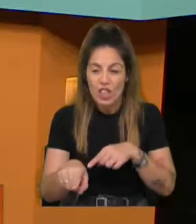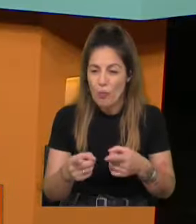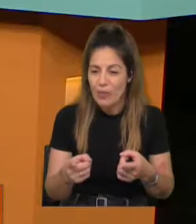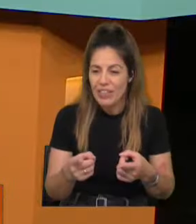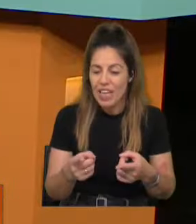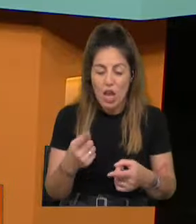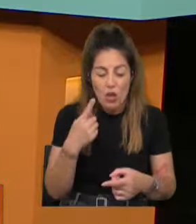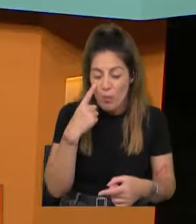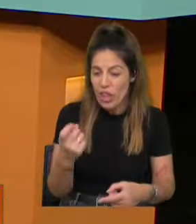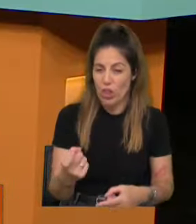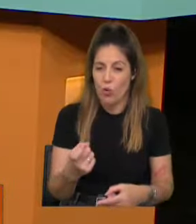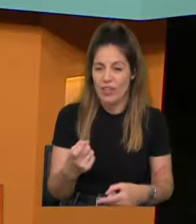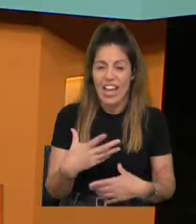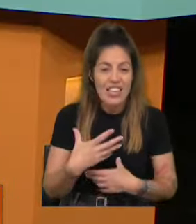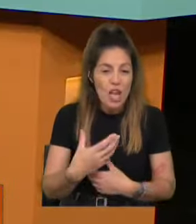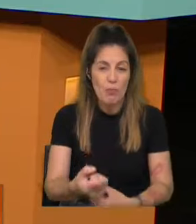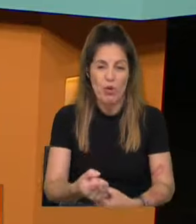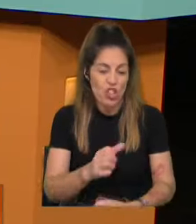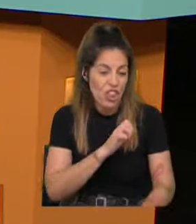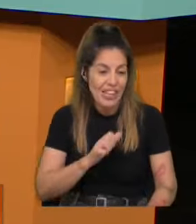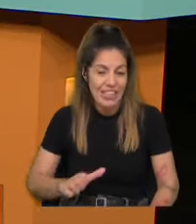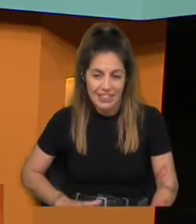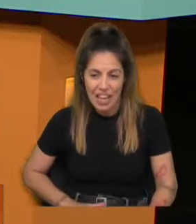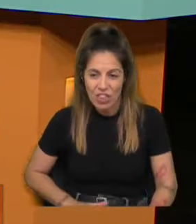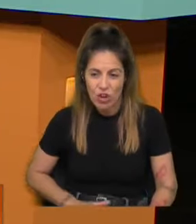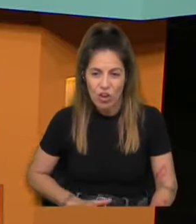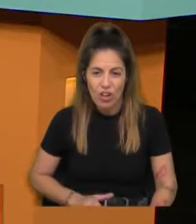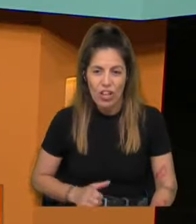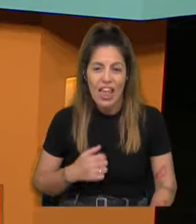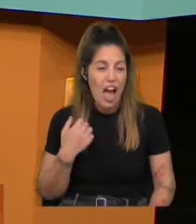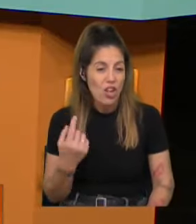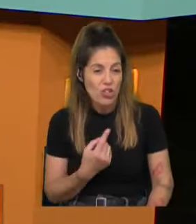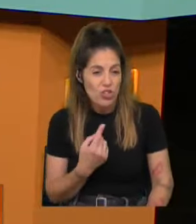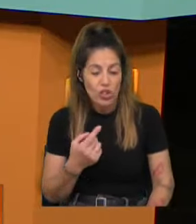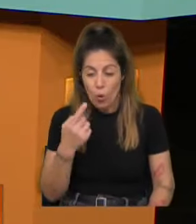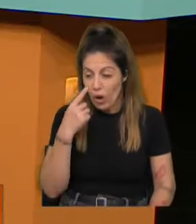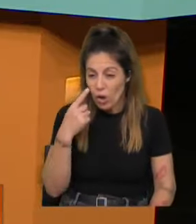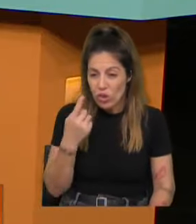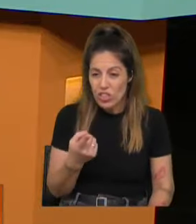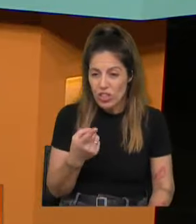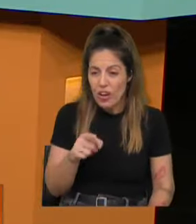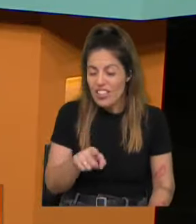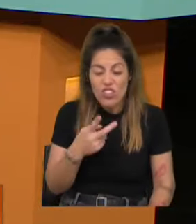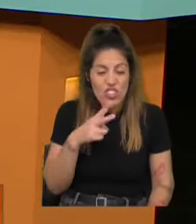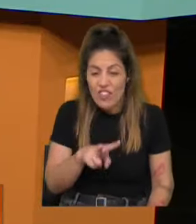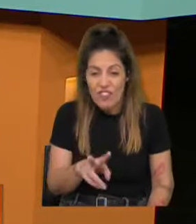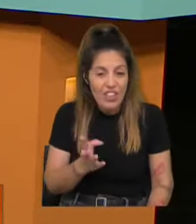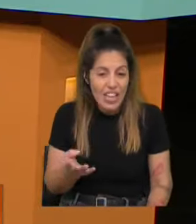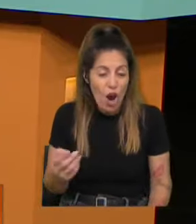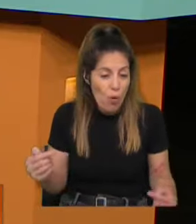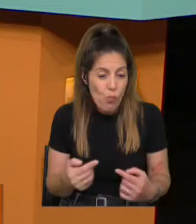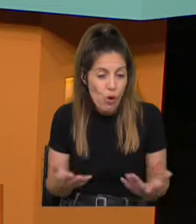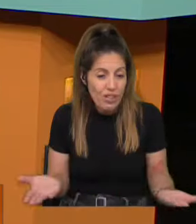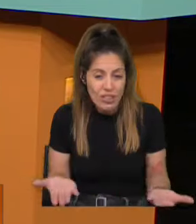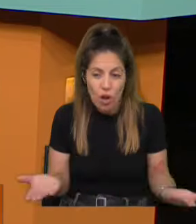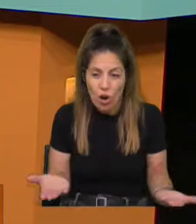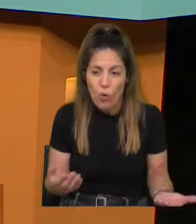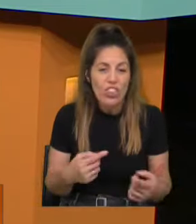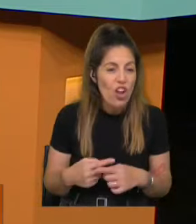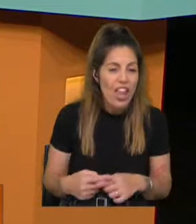hemos percibido esa ese apoyo por parte del Estado este tanto nosotros como en conocidos y eso es algo que se ve completamente puesto en jacke cuando la